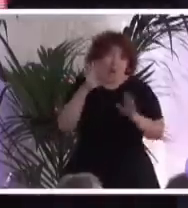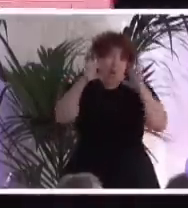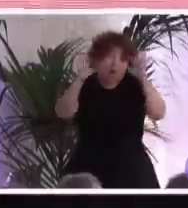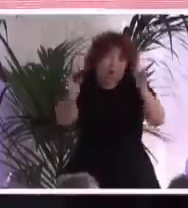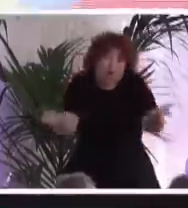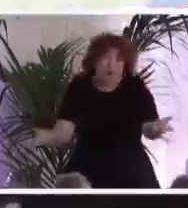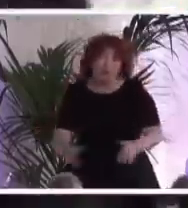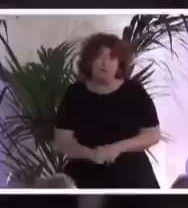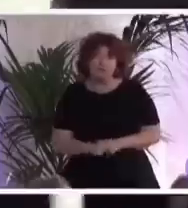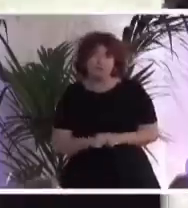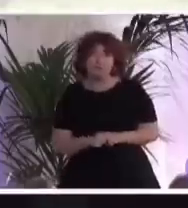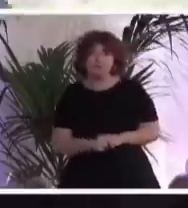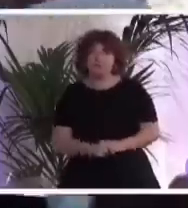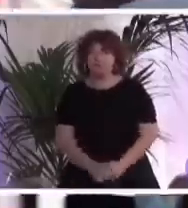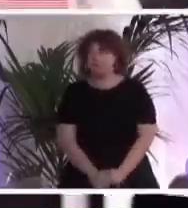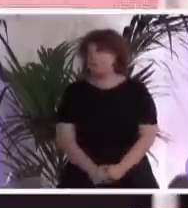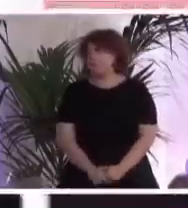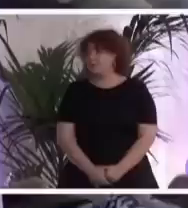miedo